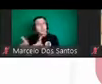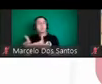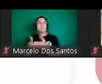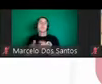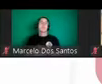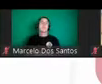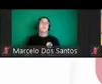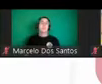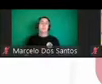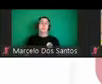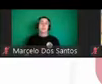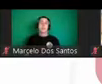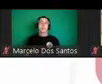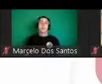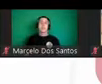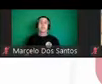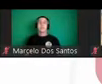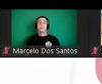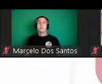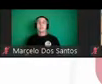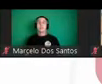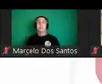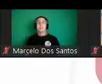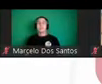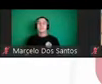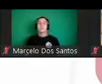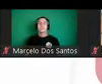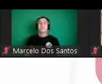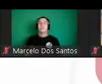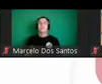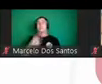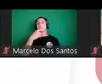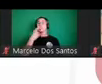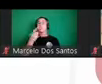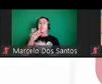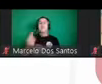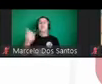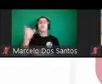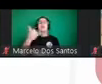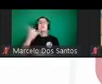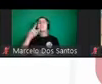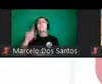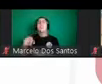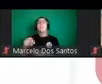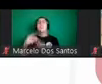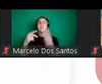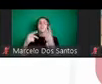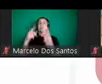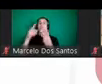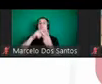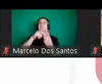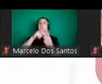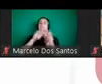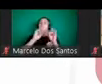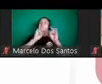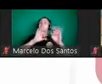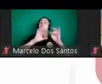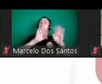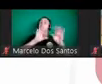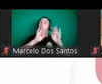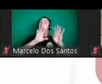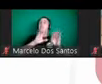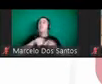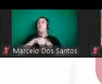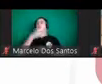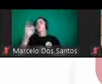¿verdad? Y los apoyos pueden ser naturales o apoyos que podamos también diseñar. Algunas